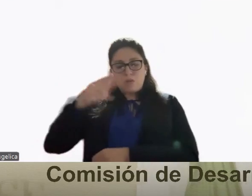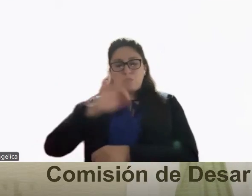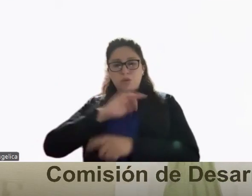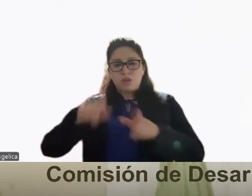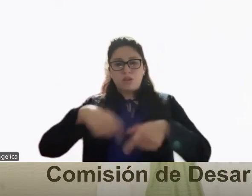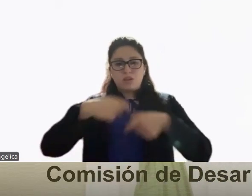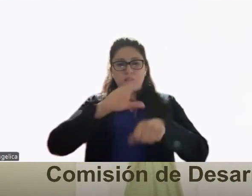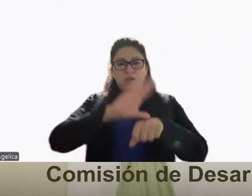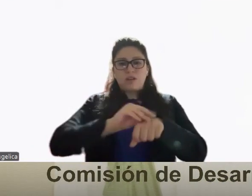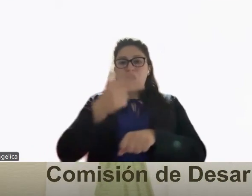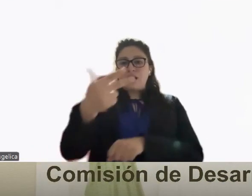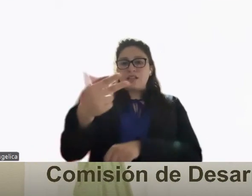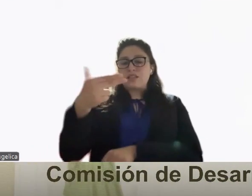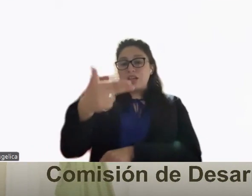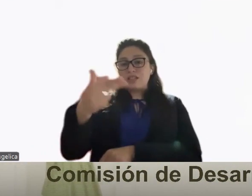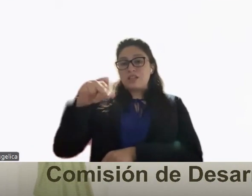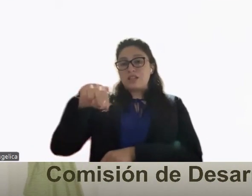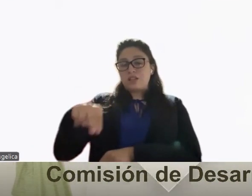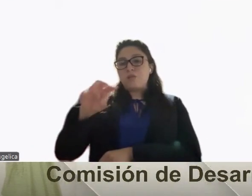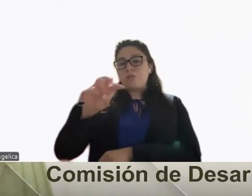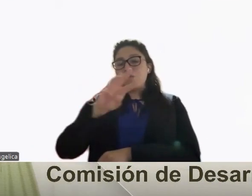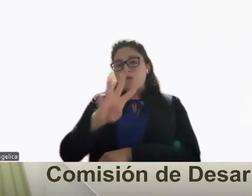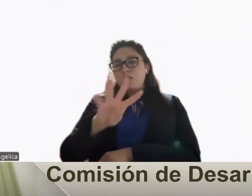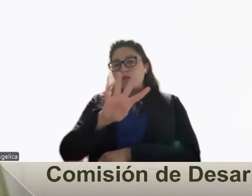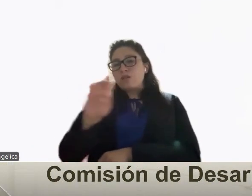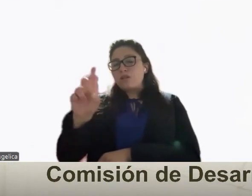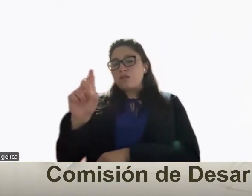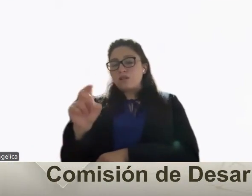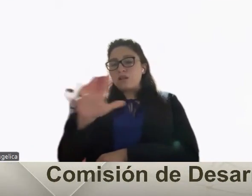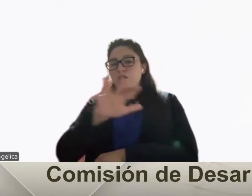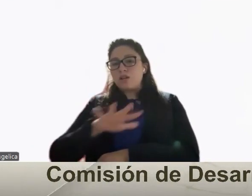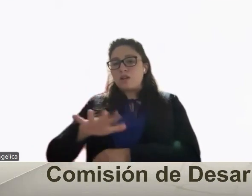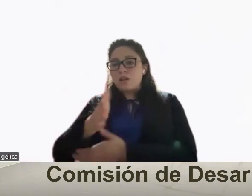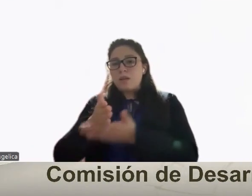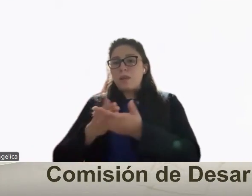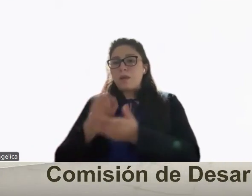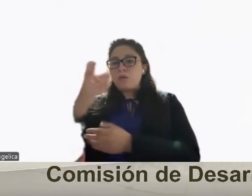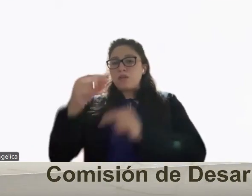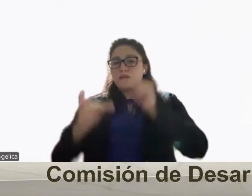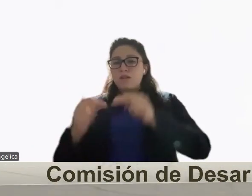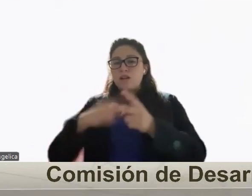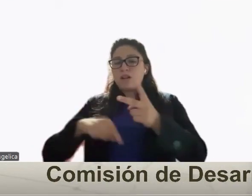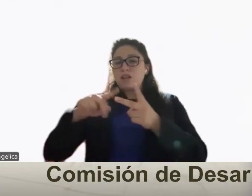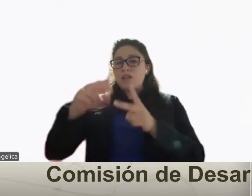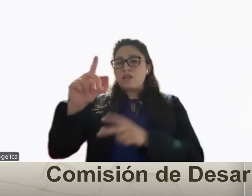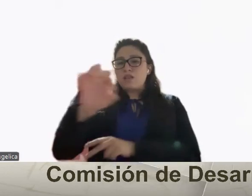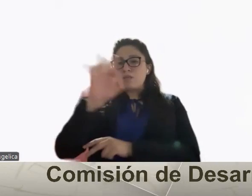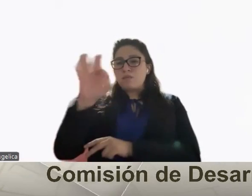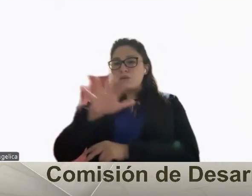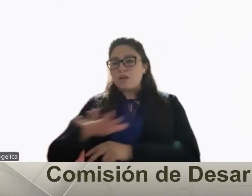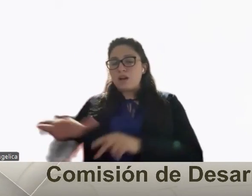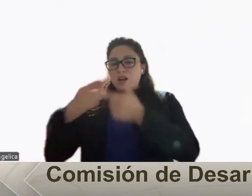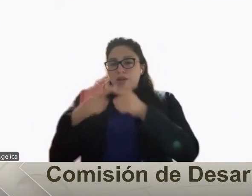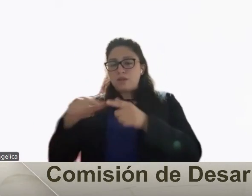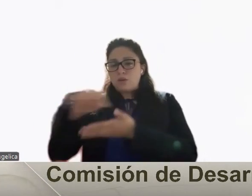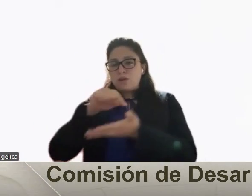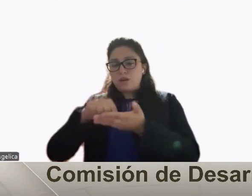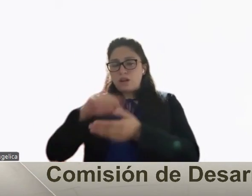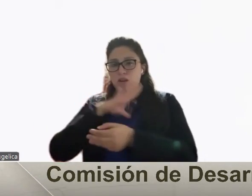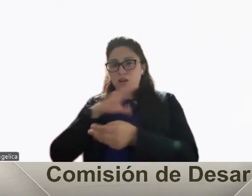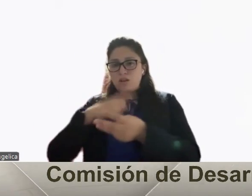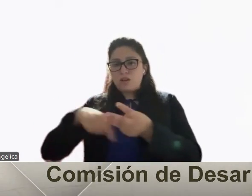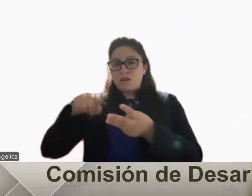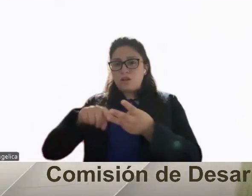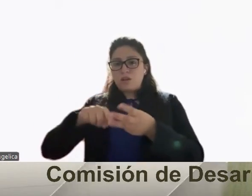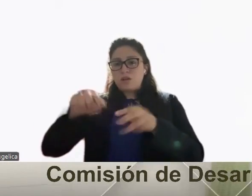HM 430/200, habitacional mixto, 4 niveles, 30% mínimo de área libre, con una posibilidad de superficie